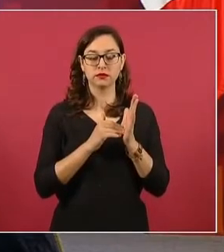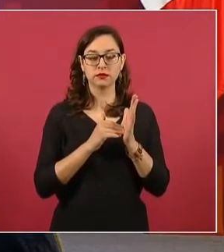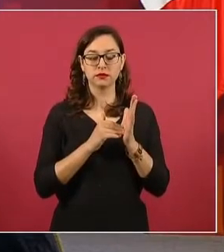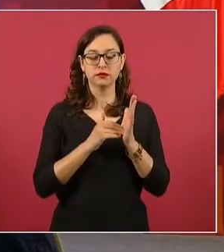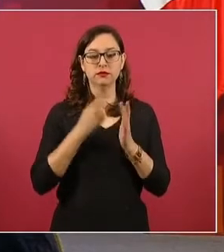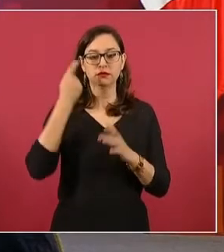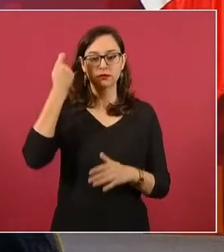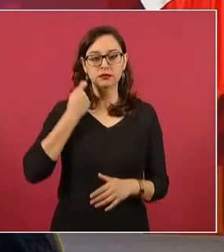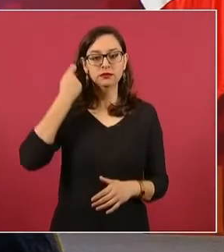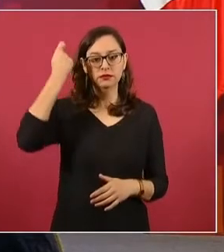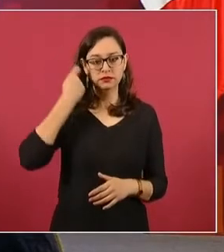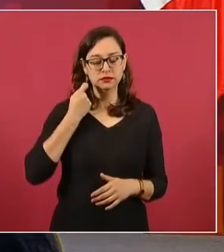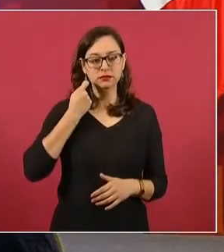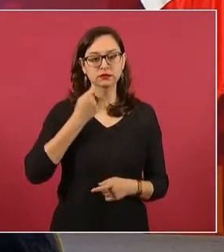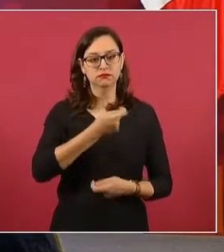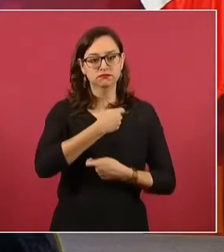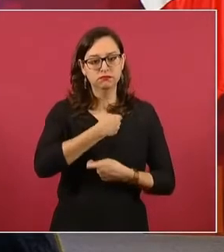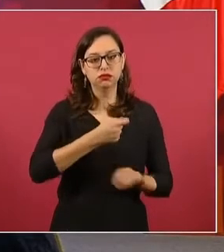pensionados.